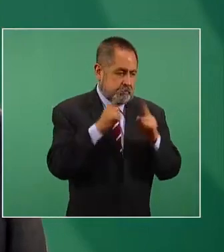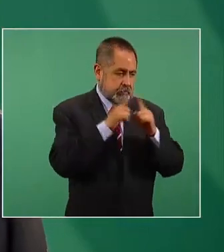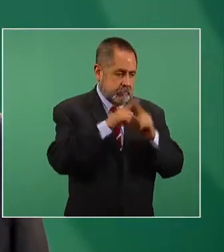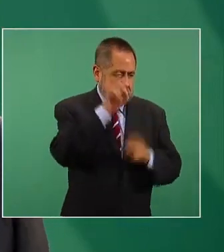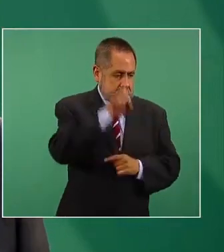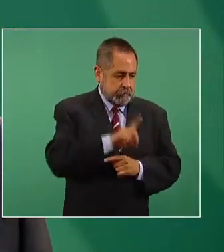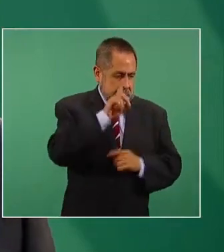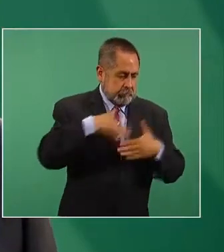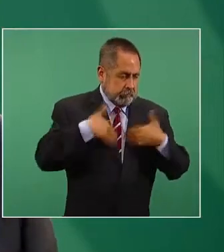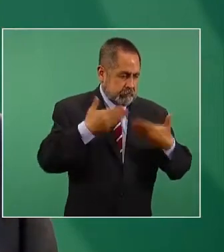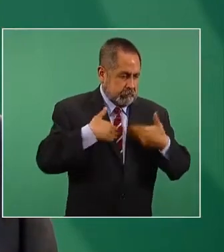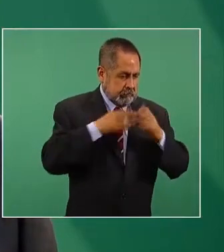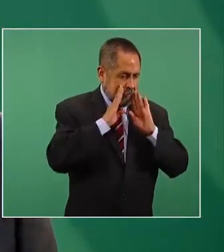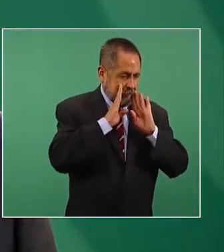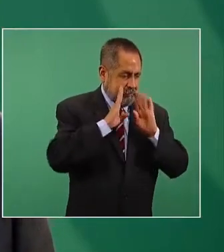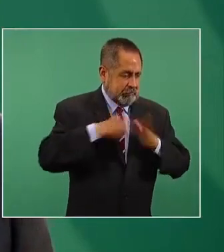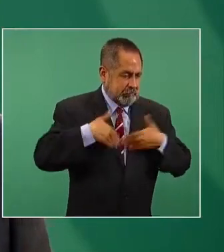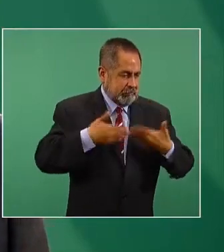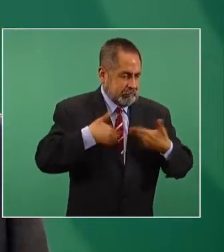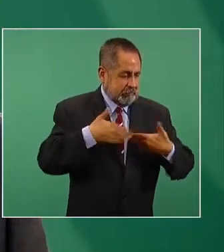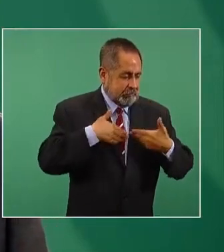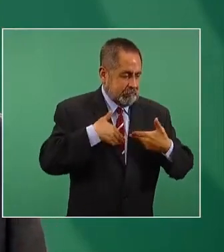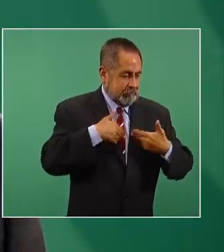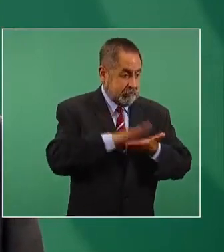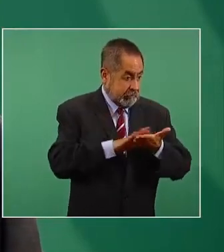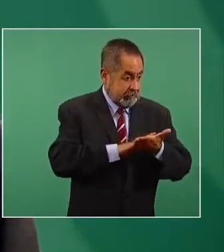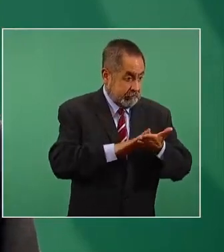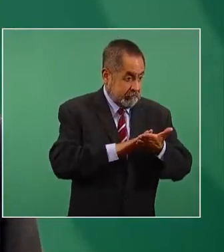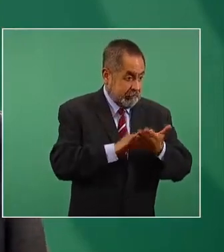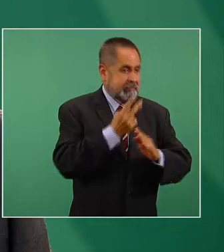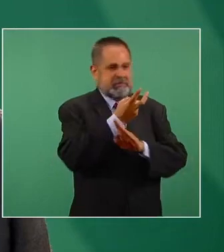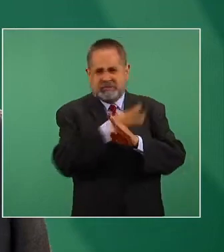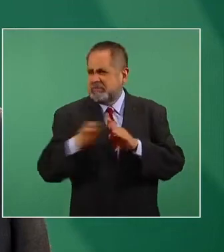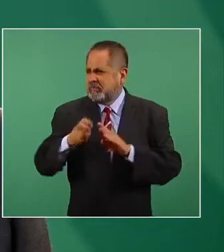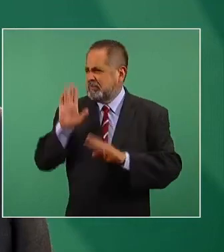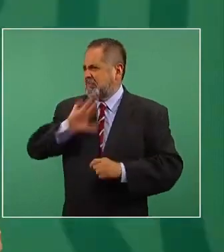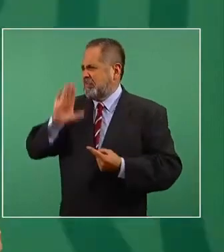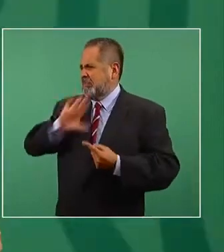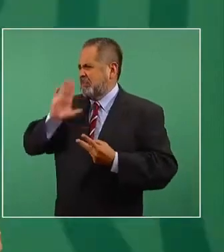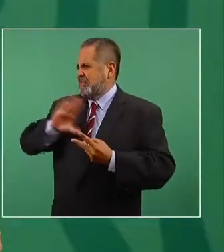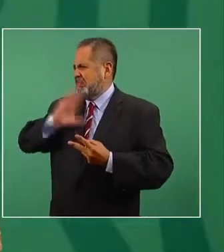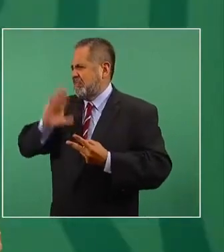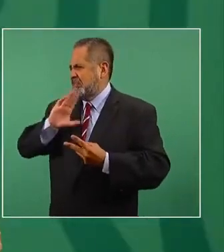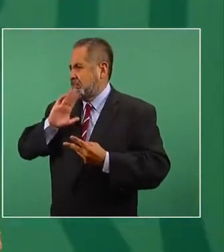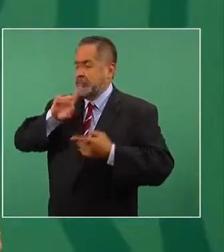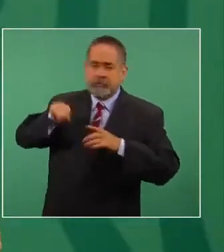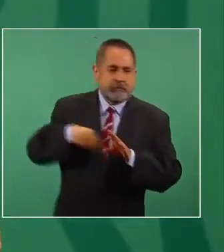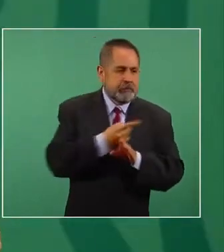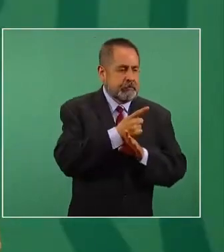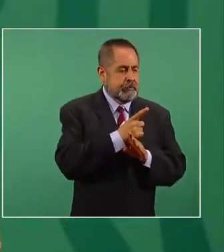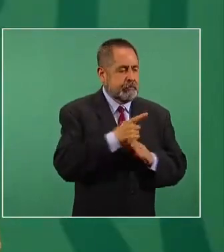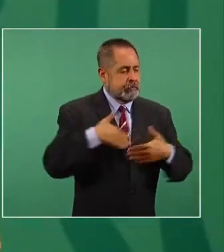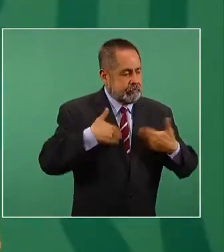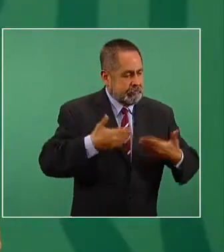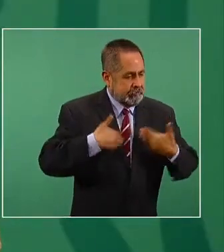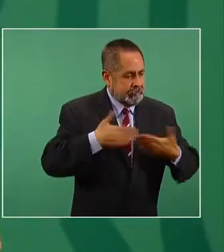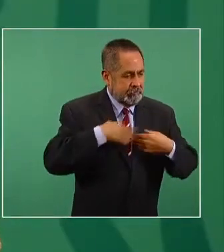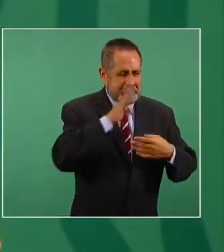confesar y a comulgar para dejar en cero el marcador y volver otra